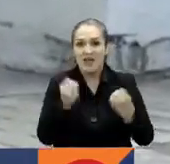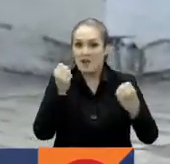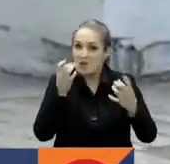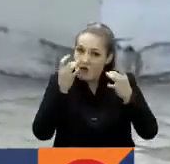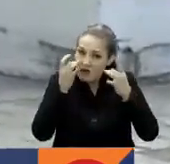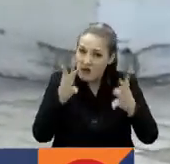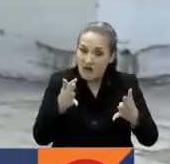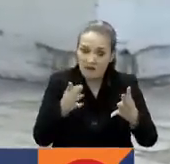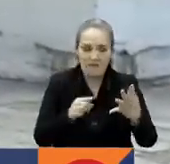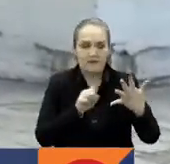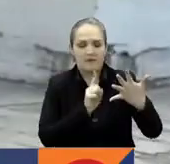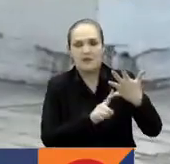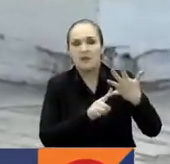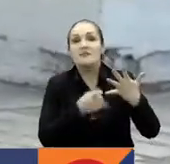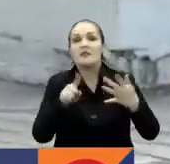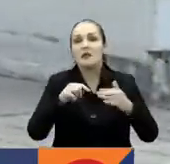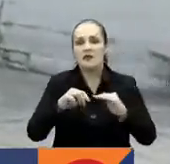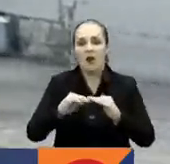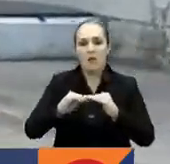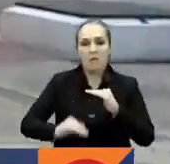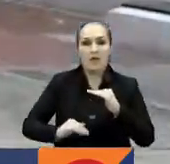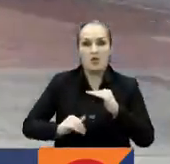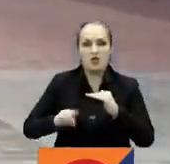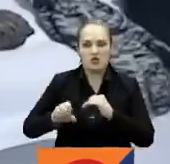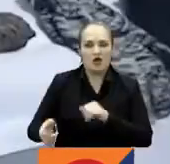uso de menor de edad para comisión de delitos.